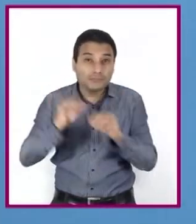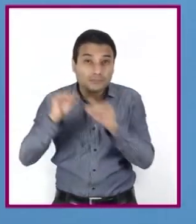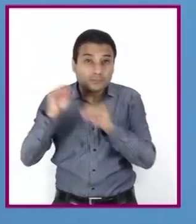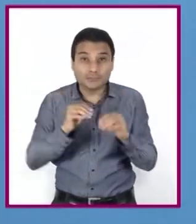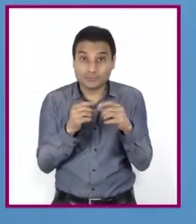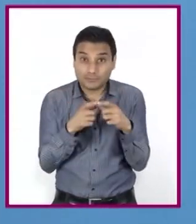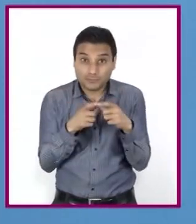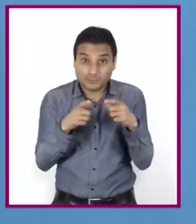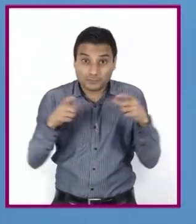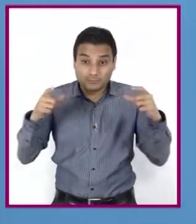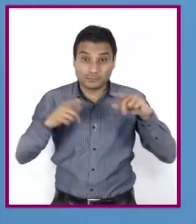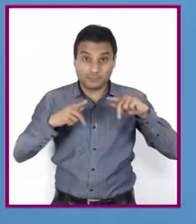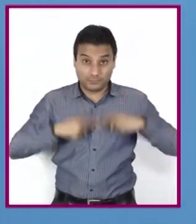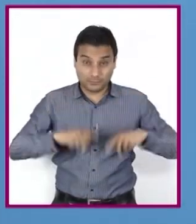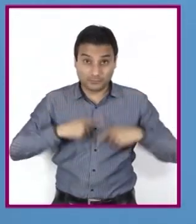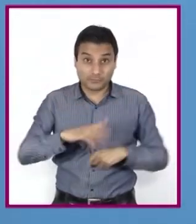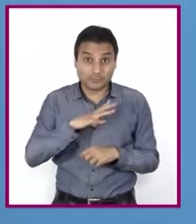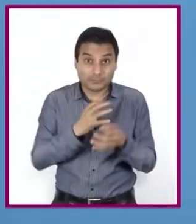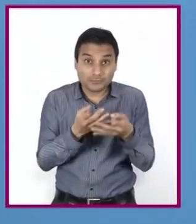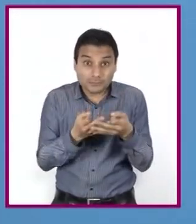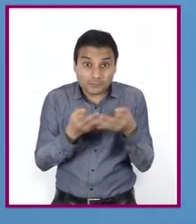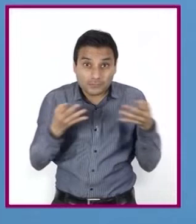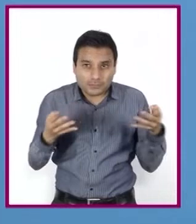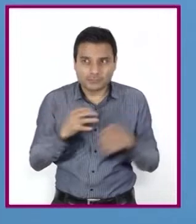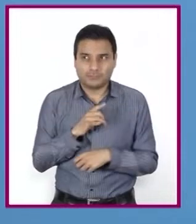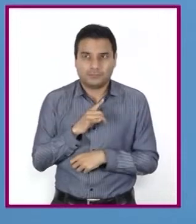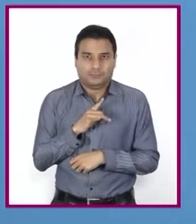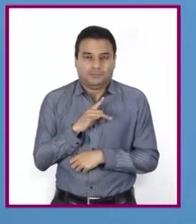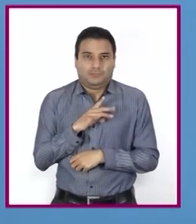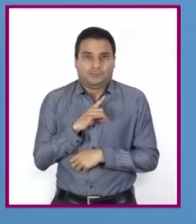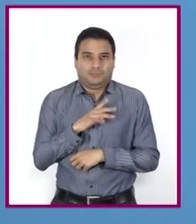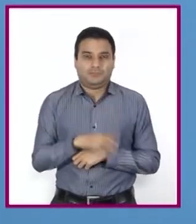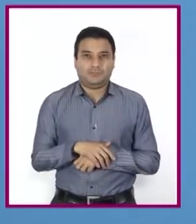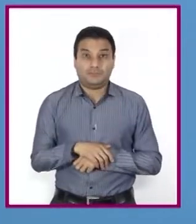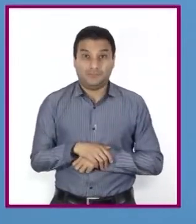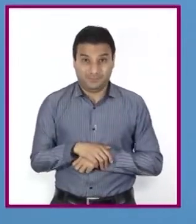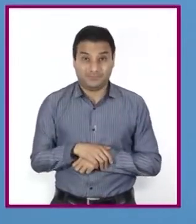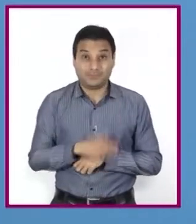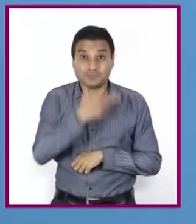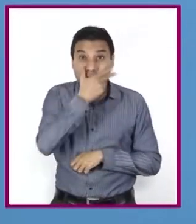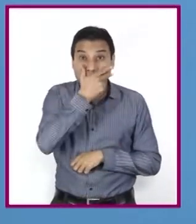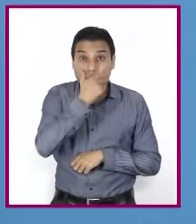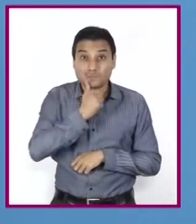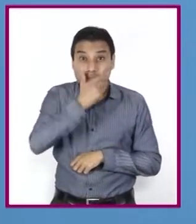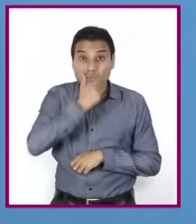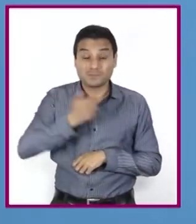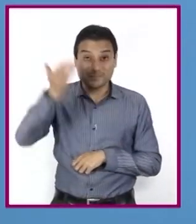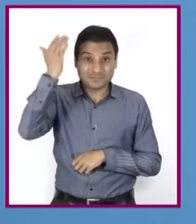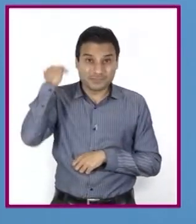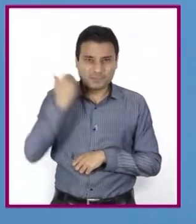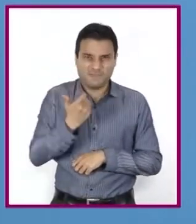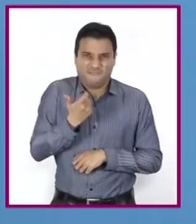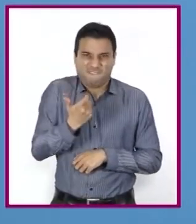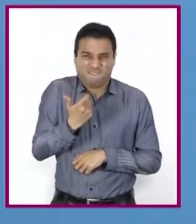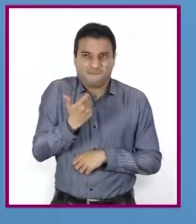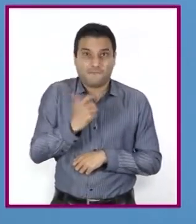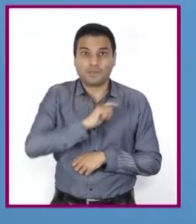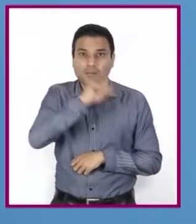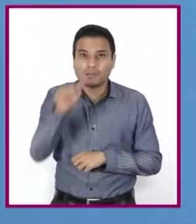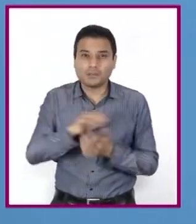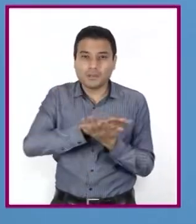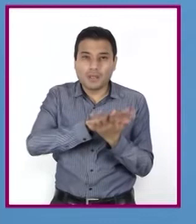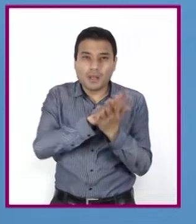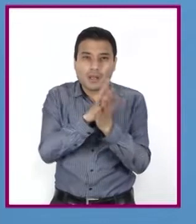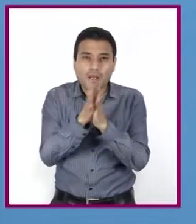tenían propiedades temían por ellas. Hombres que nunca habían tenido hambre vieron los ojos de los